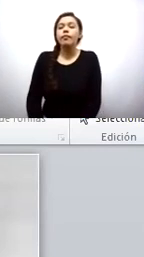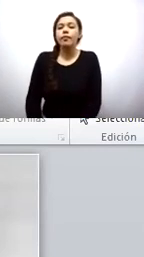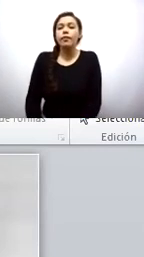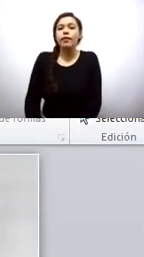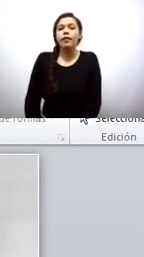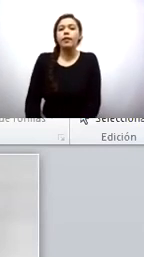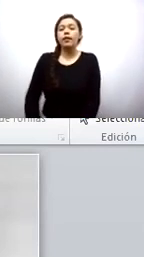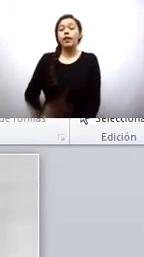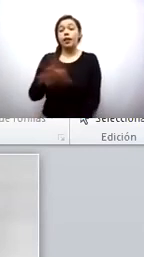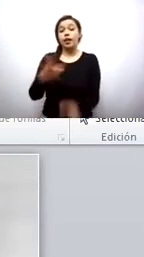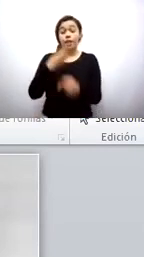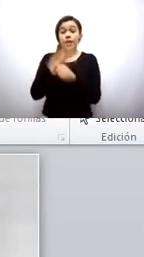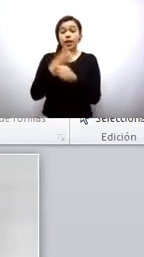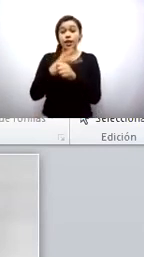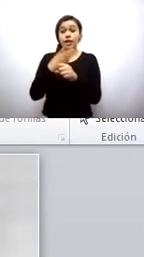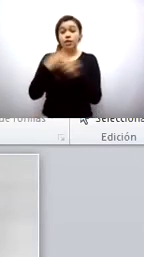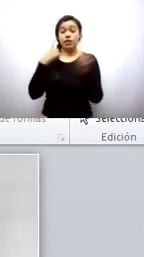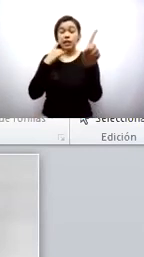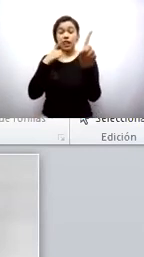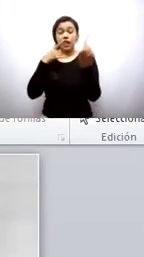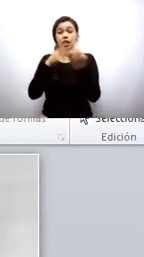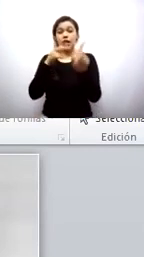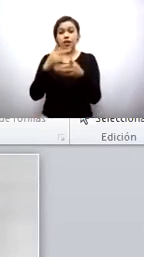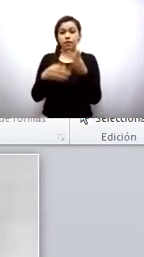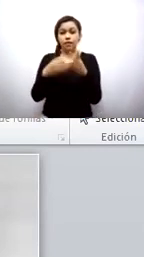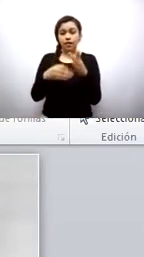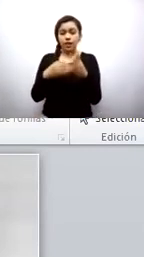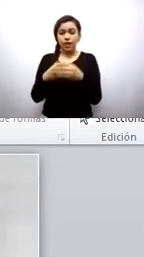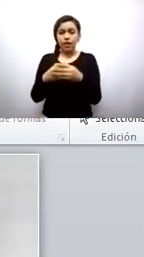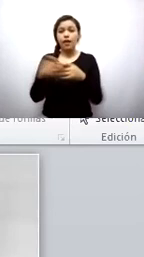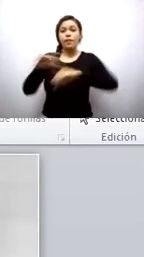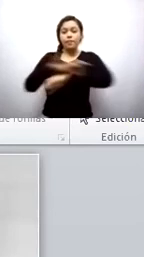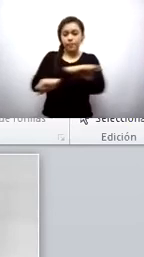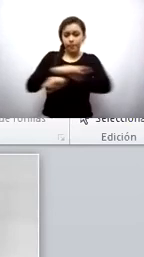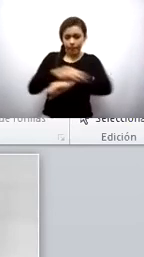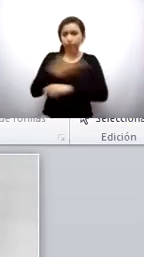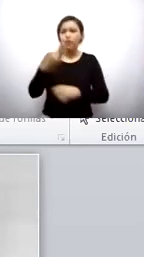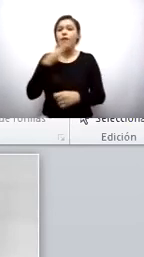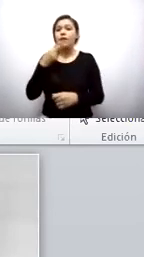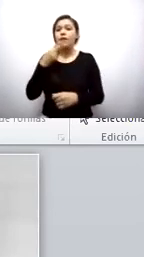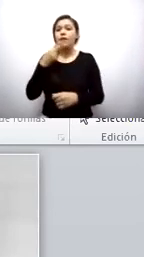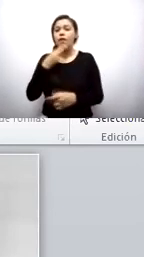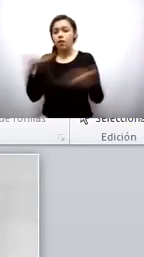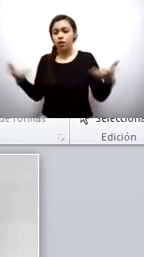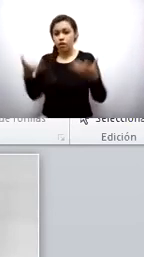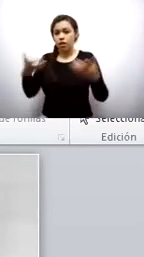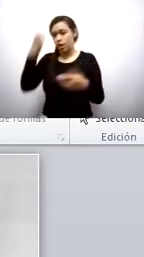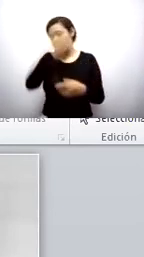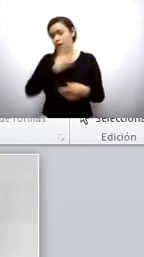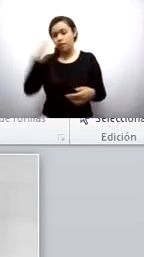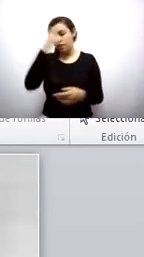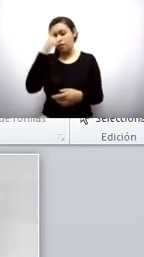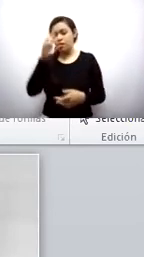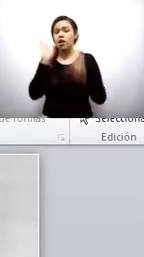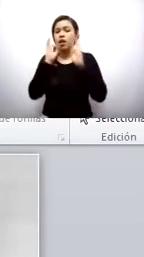tercer punto de los retos pendientes, la planeación, el diseño, la implementación y la evaluación del modelo híbrido. Es una